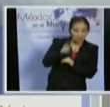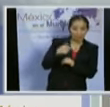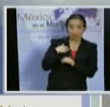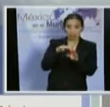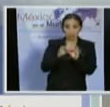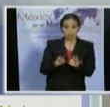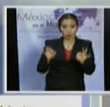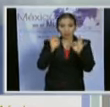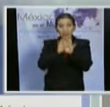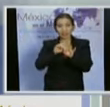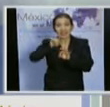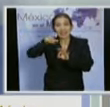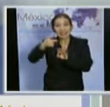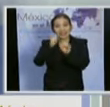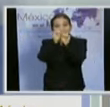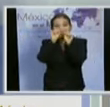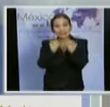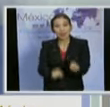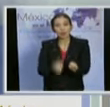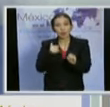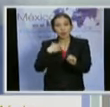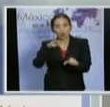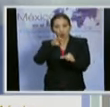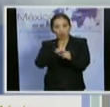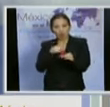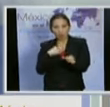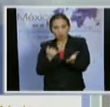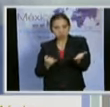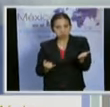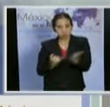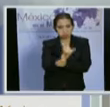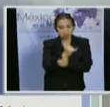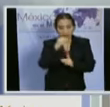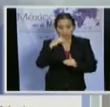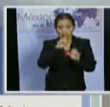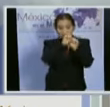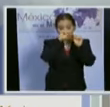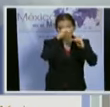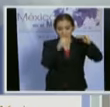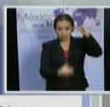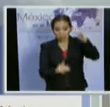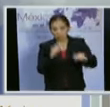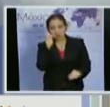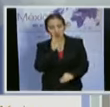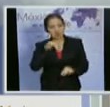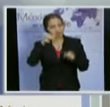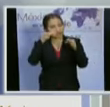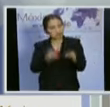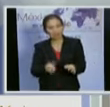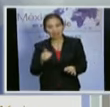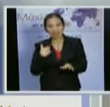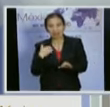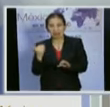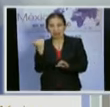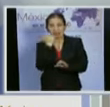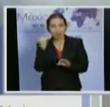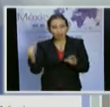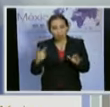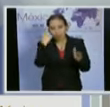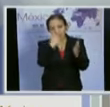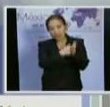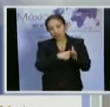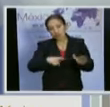y es la erosión de los sistemas democráticos. Los sistemas desiguales, está comprobado, tienen un déficit